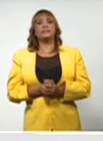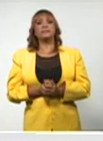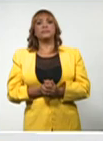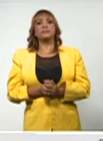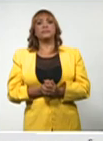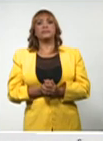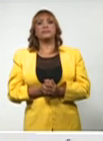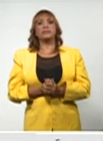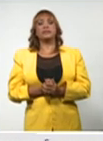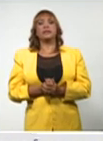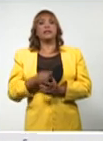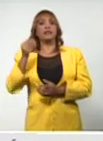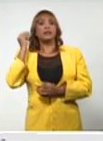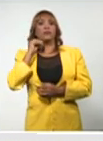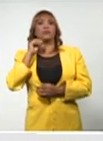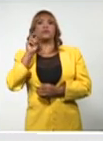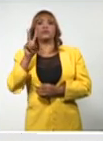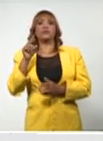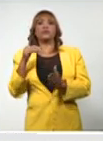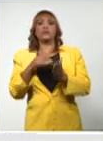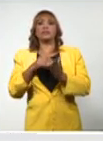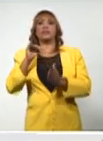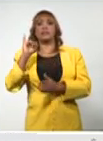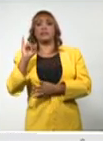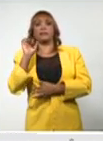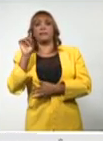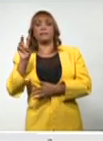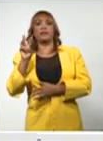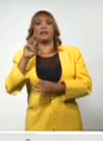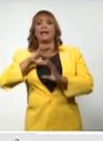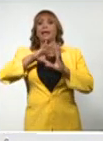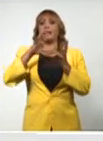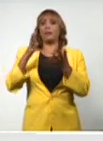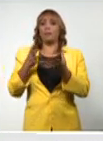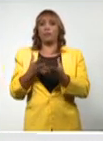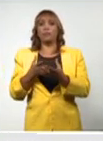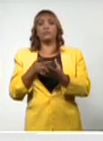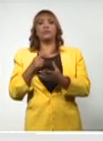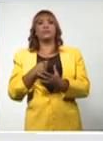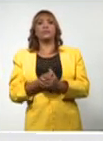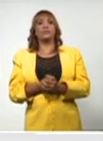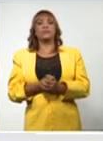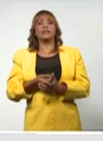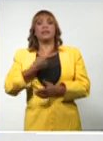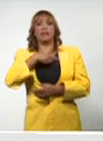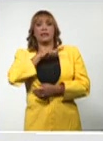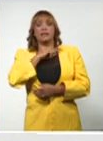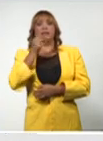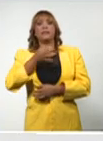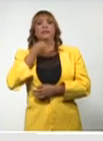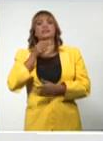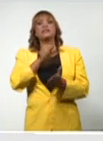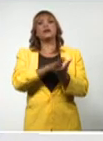los 163.091 que se diagnosticaron ayer, pues se acumulan